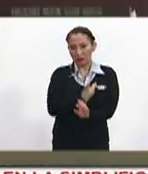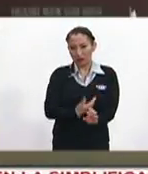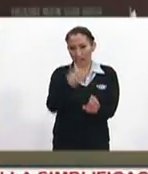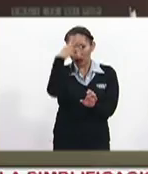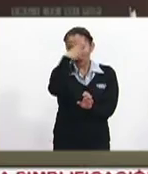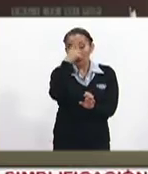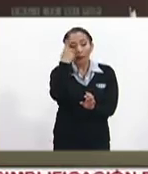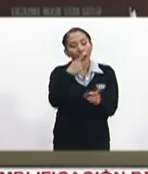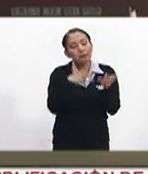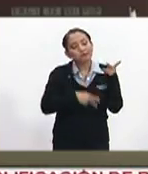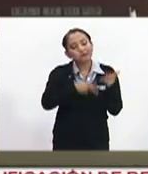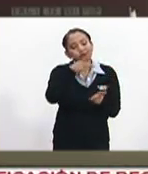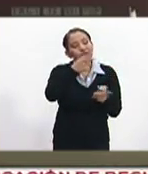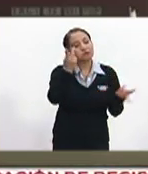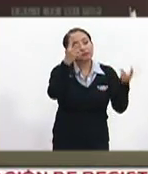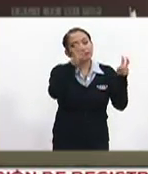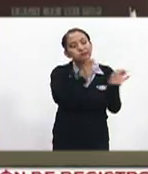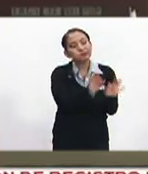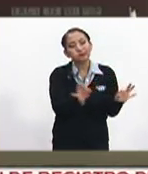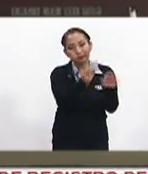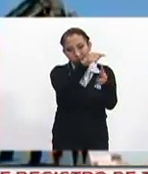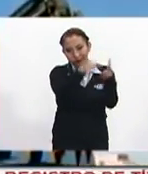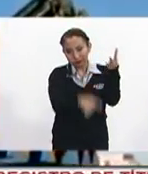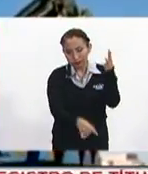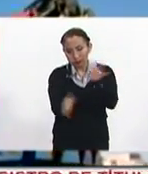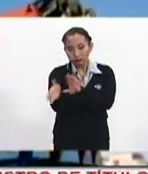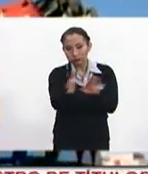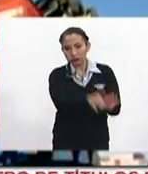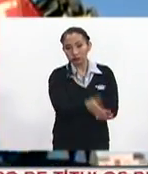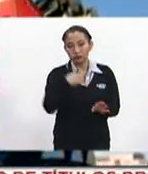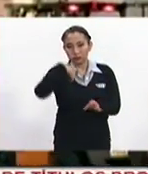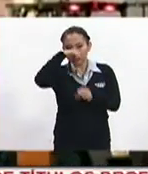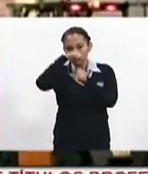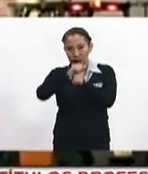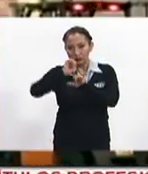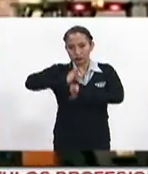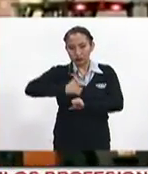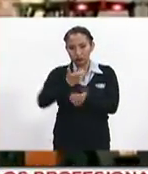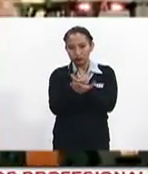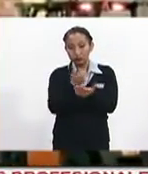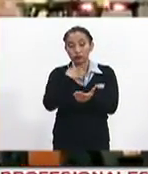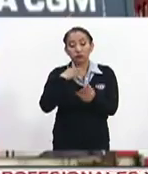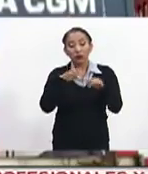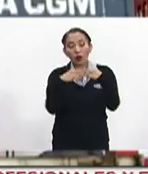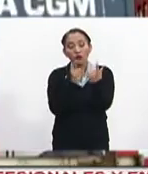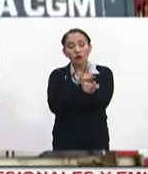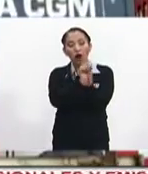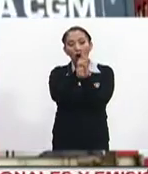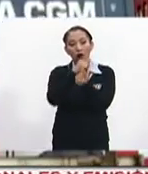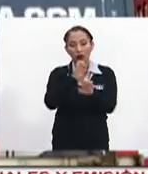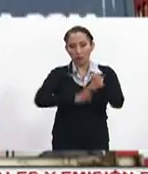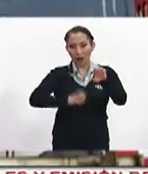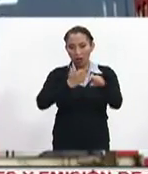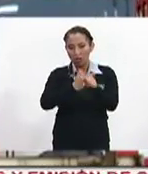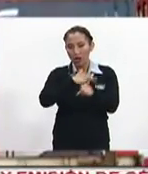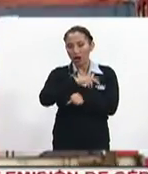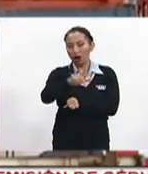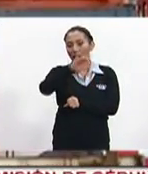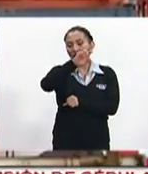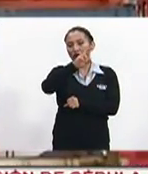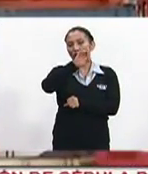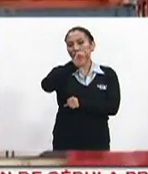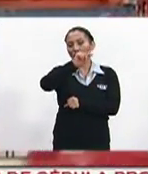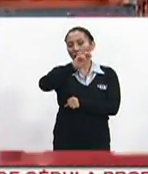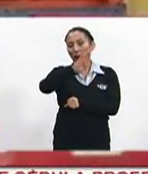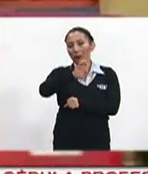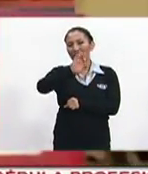Trump, para dar seguimiento a temas clave de este acuerdo. Por su parte, el secretario Guajardo sostuvo una reunión con el embajador Robert Lighthizer.